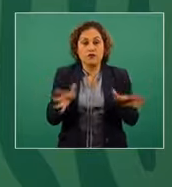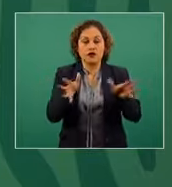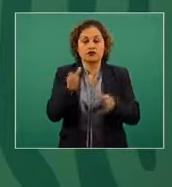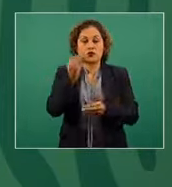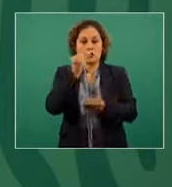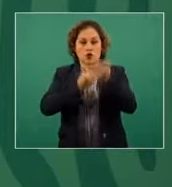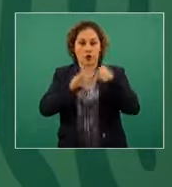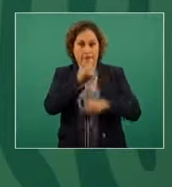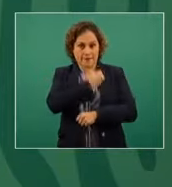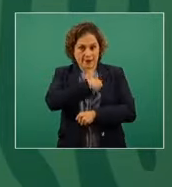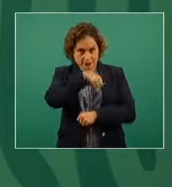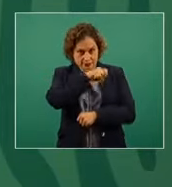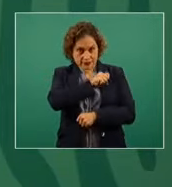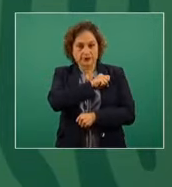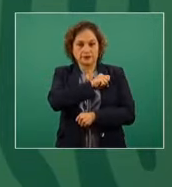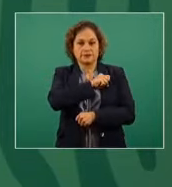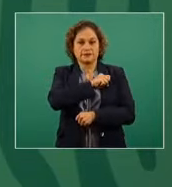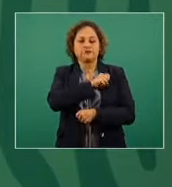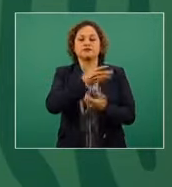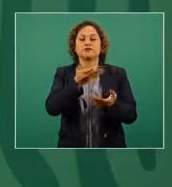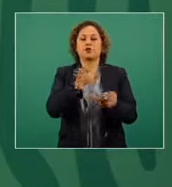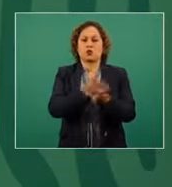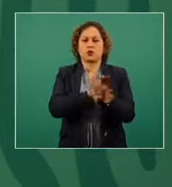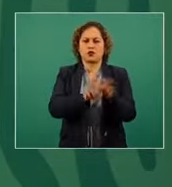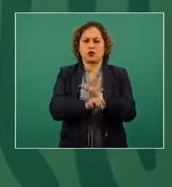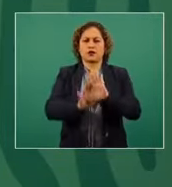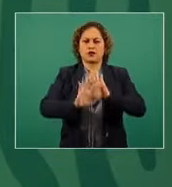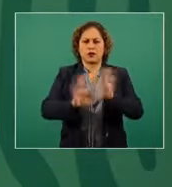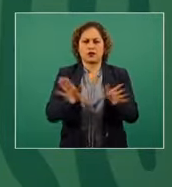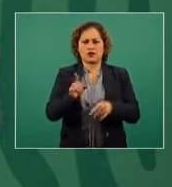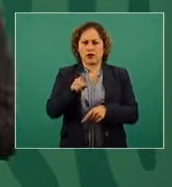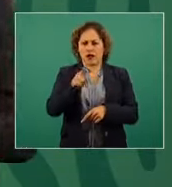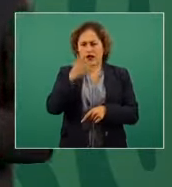Ya, por ejemplo, se distribuyeron